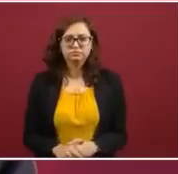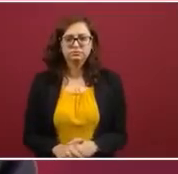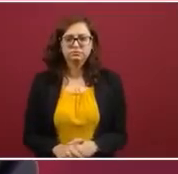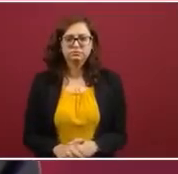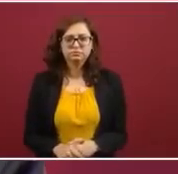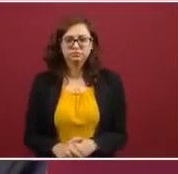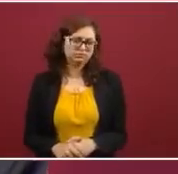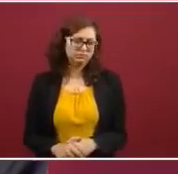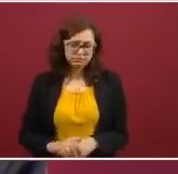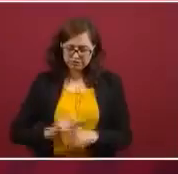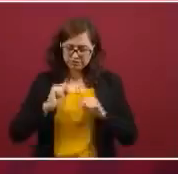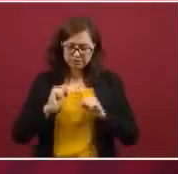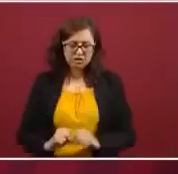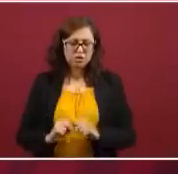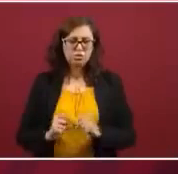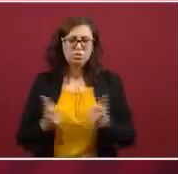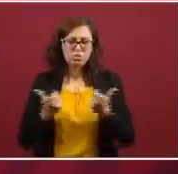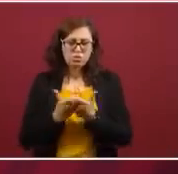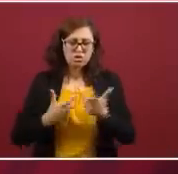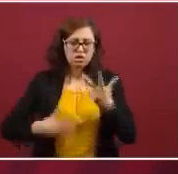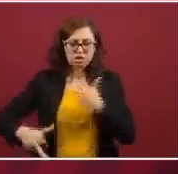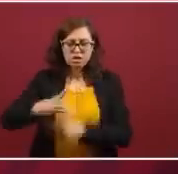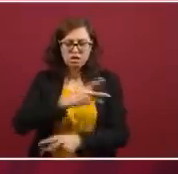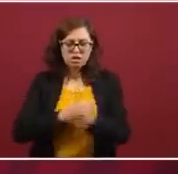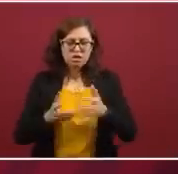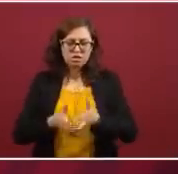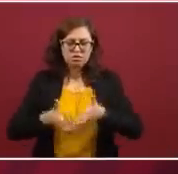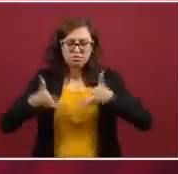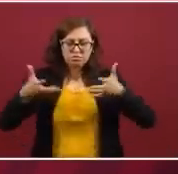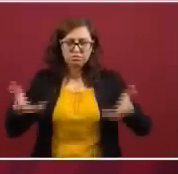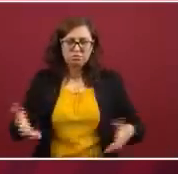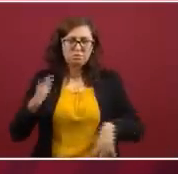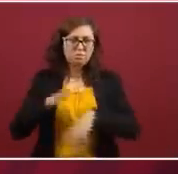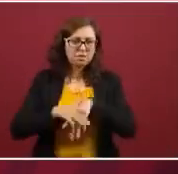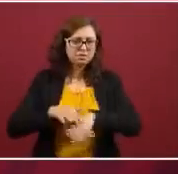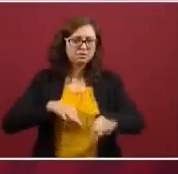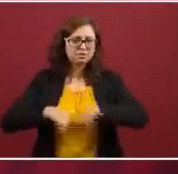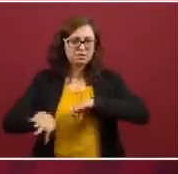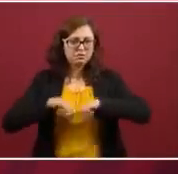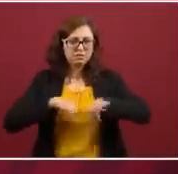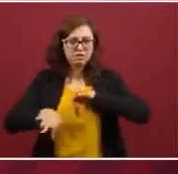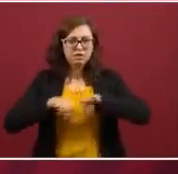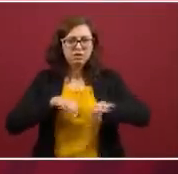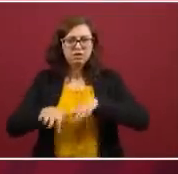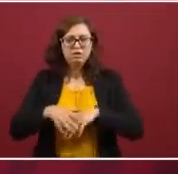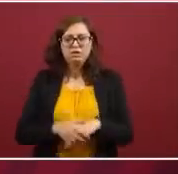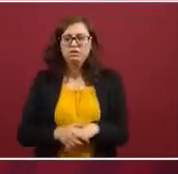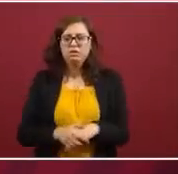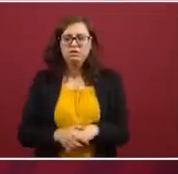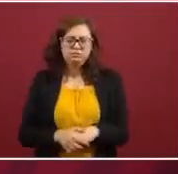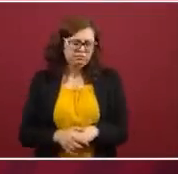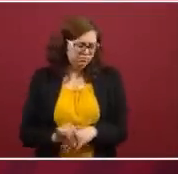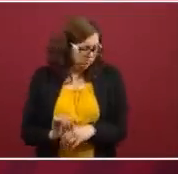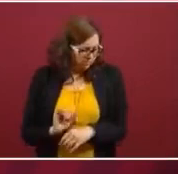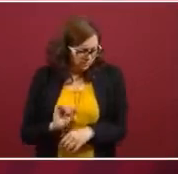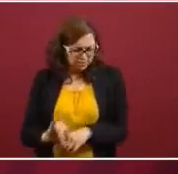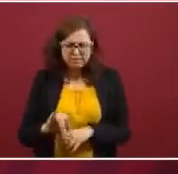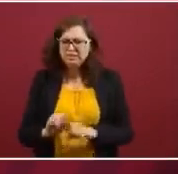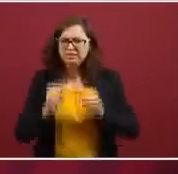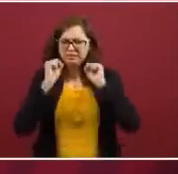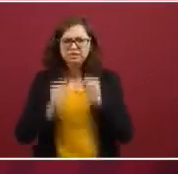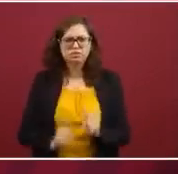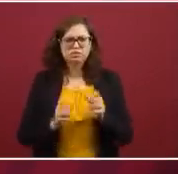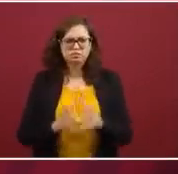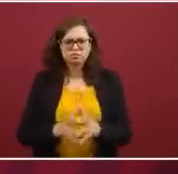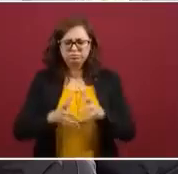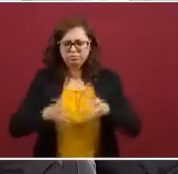va a haber crecimiento económico, generación de empleos y que vamos a crecer en